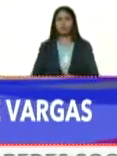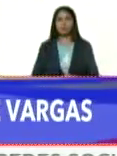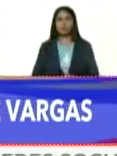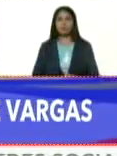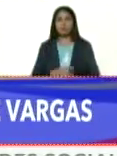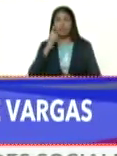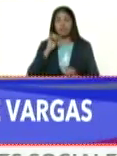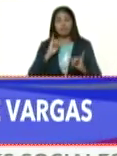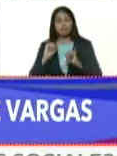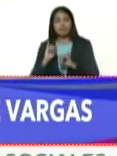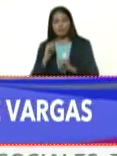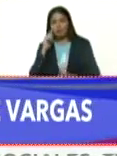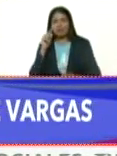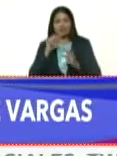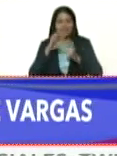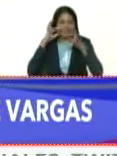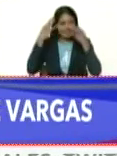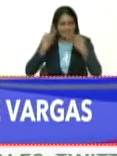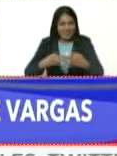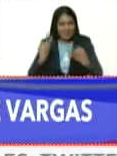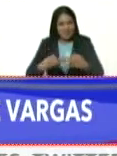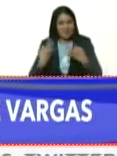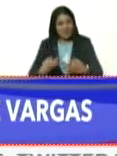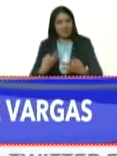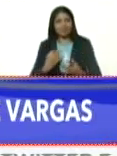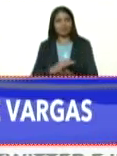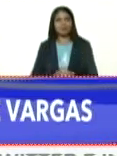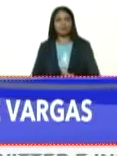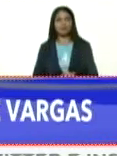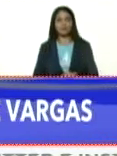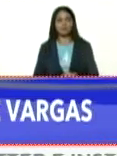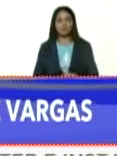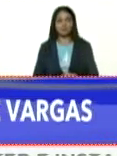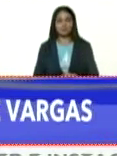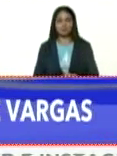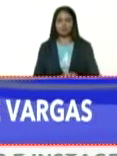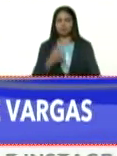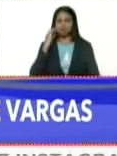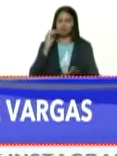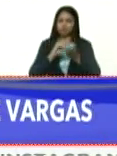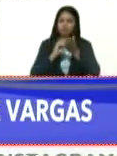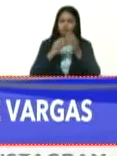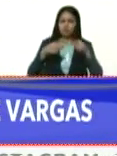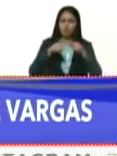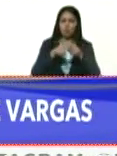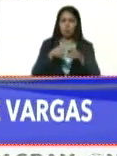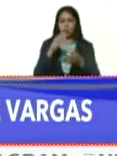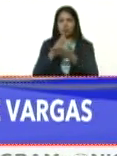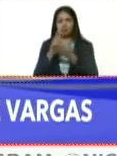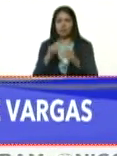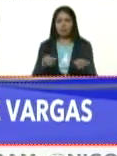fue exactamente cierto. Y quedó registrado para siempre.